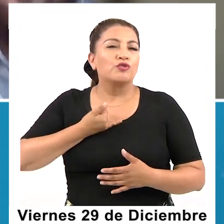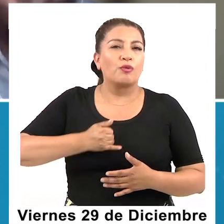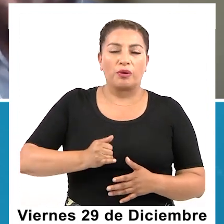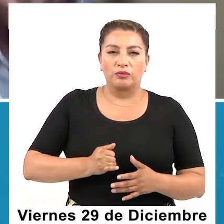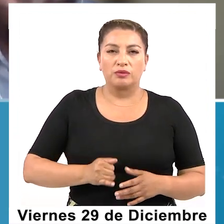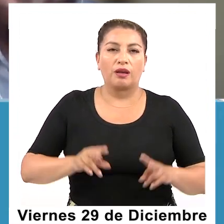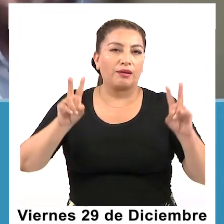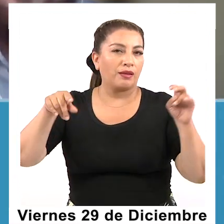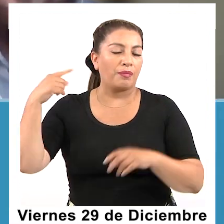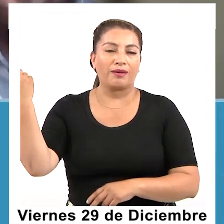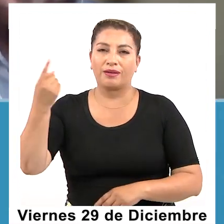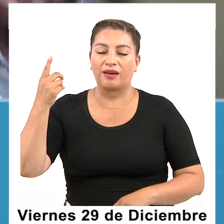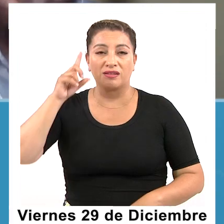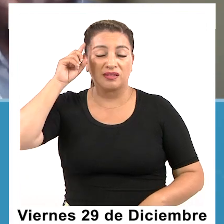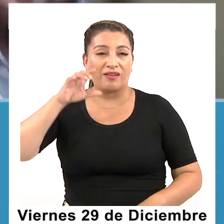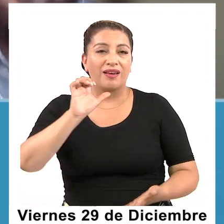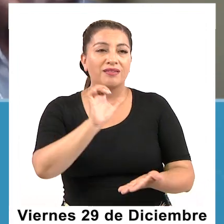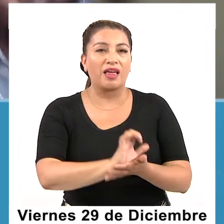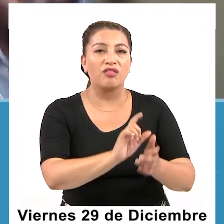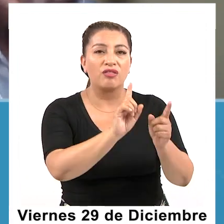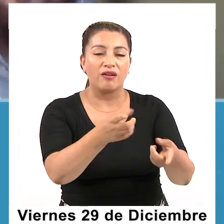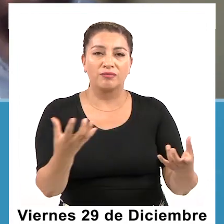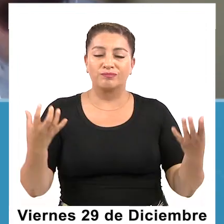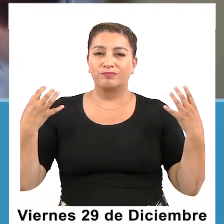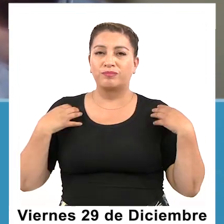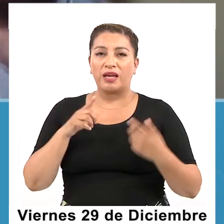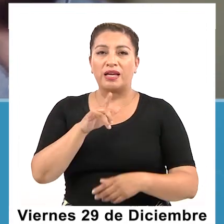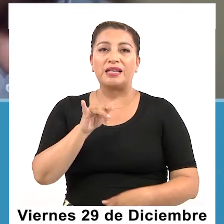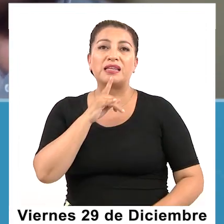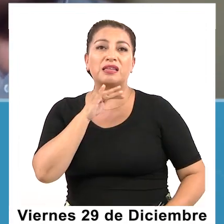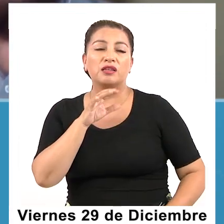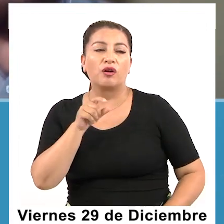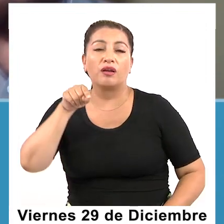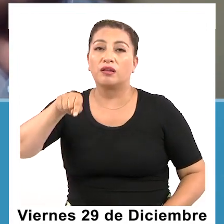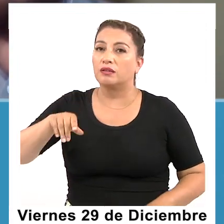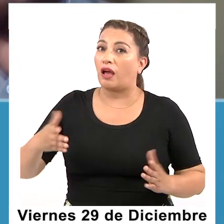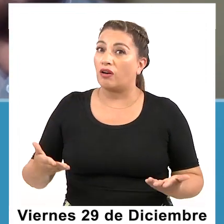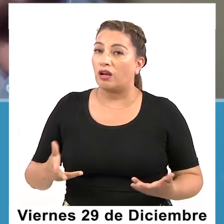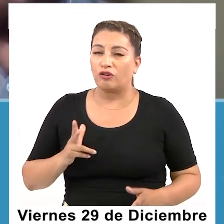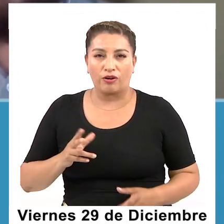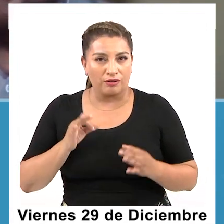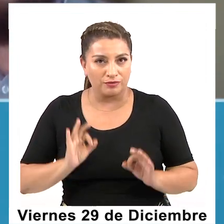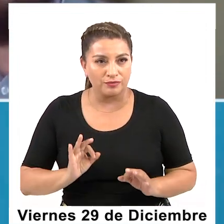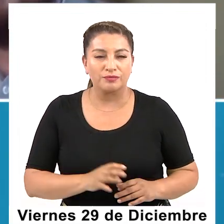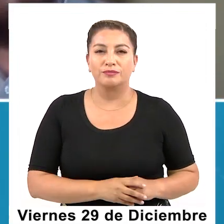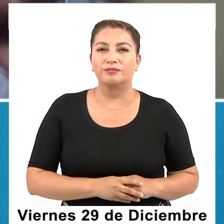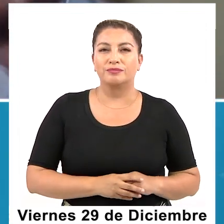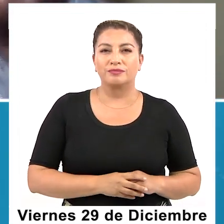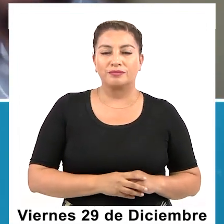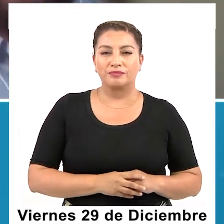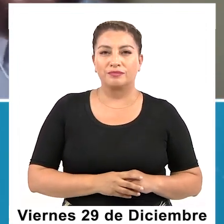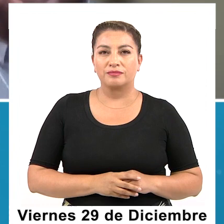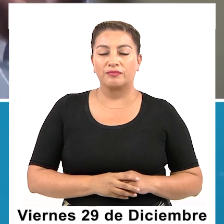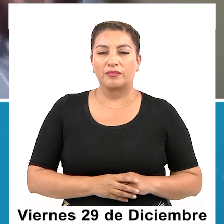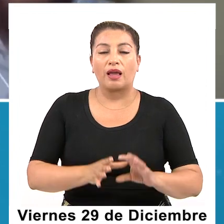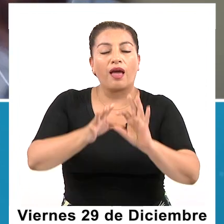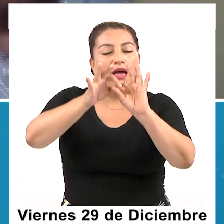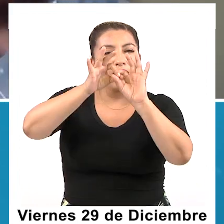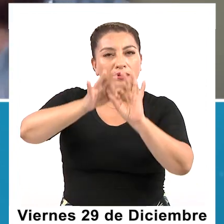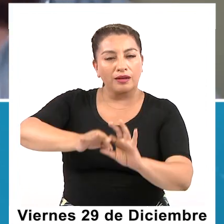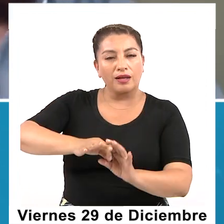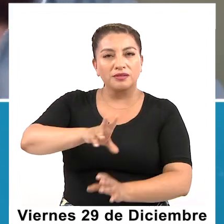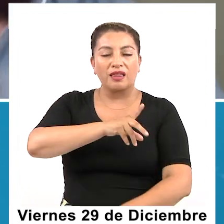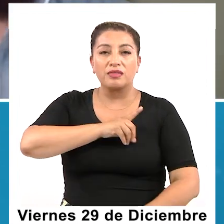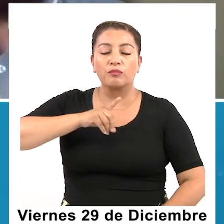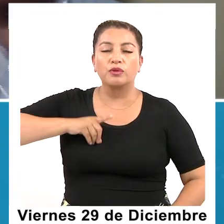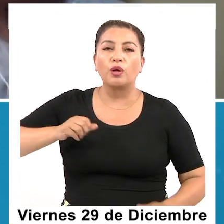en lo general el Estado sí tenía que involucrarse en el litio, pero en esta forma creo que no es la correcta. Ok. Muchas gracias,